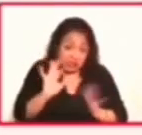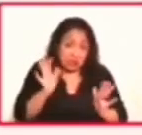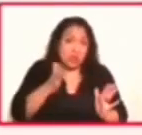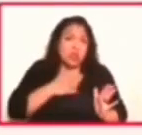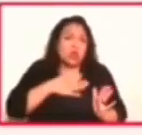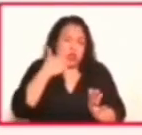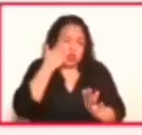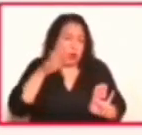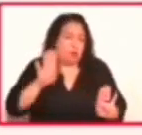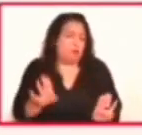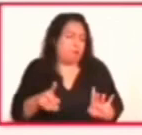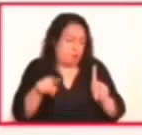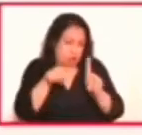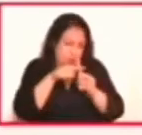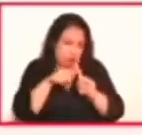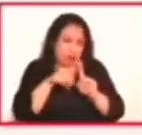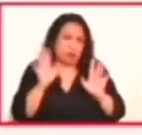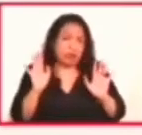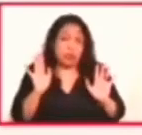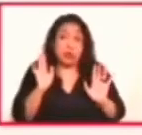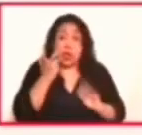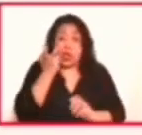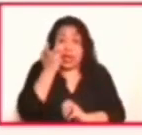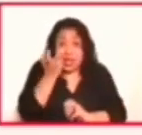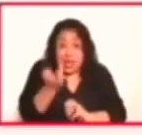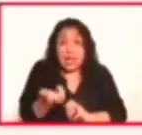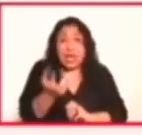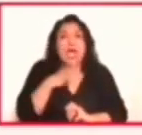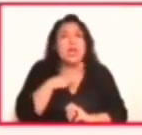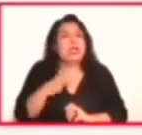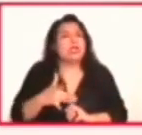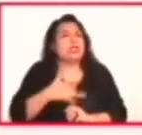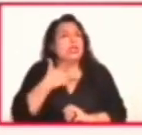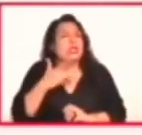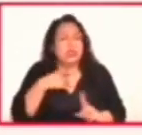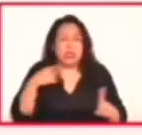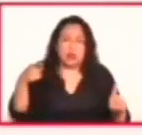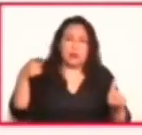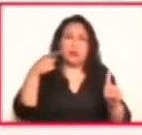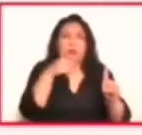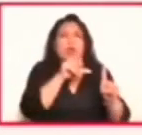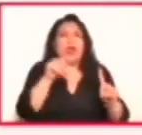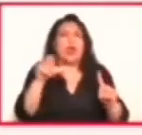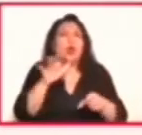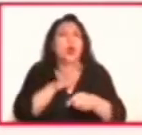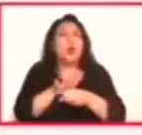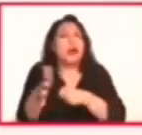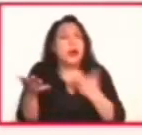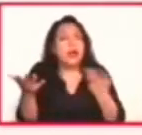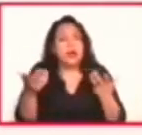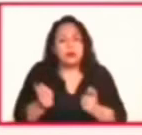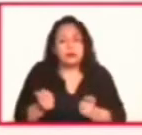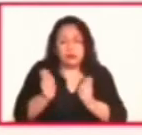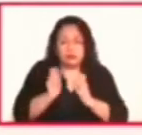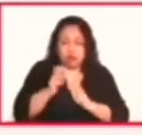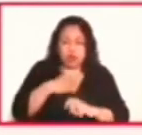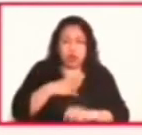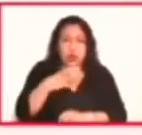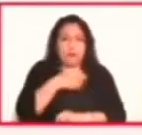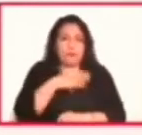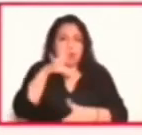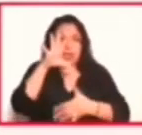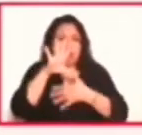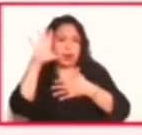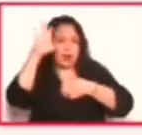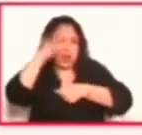Quiero ser optimista. Y todo ello va a tener un sentido específico dirigido al nombramiento Capital Americana de la